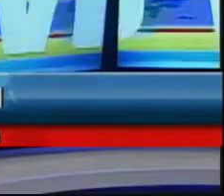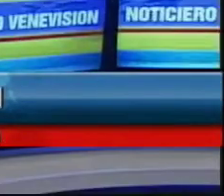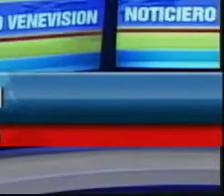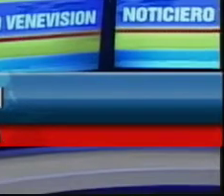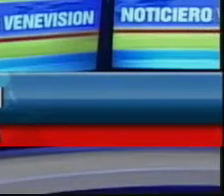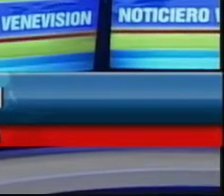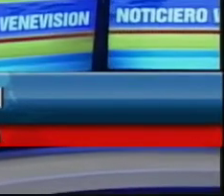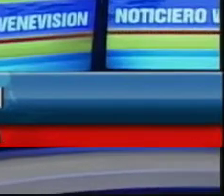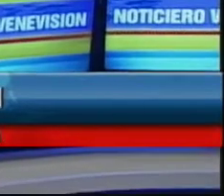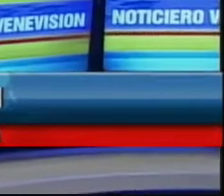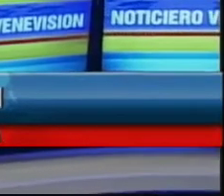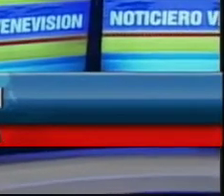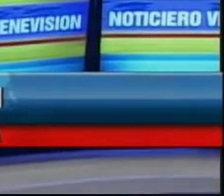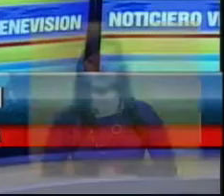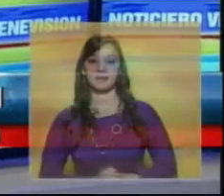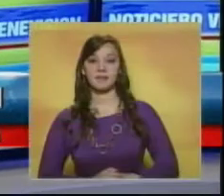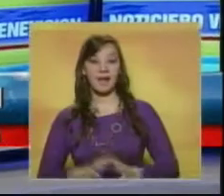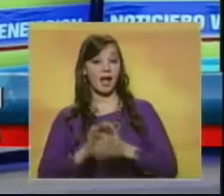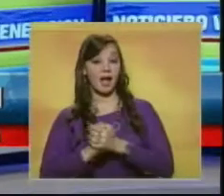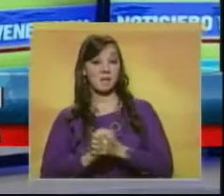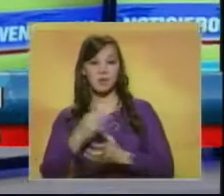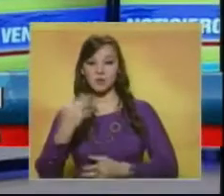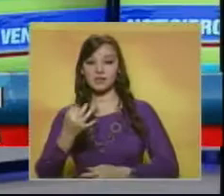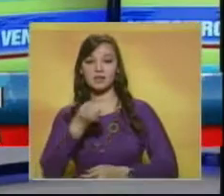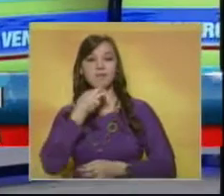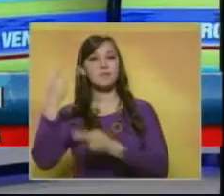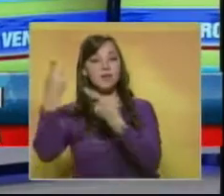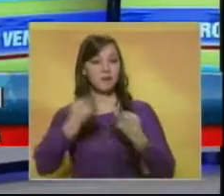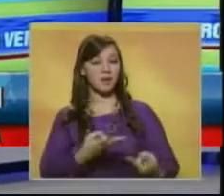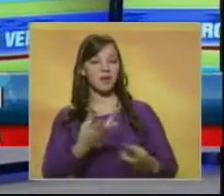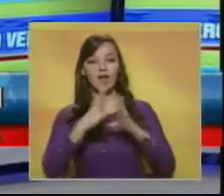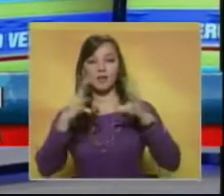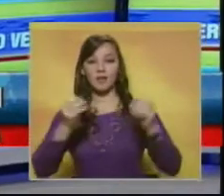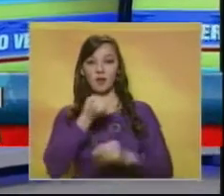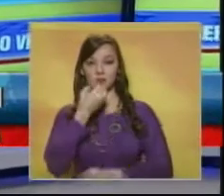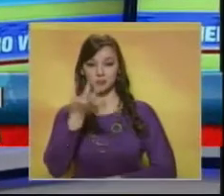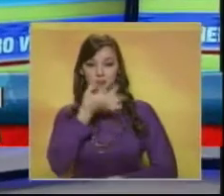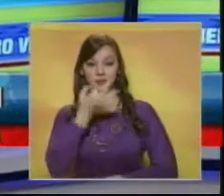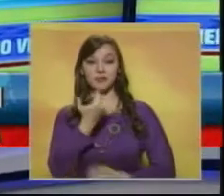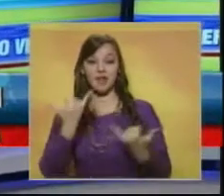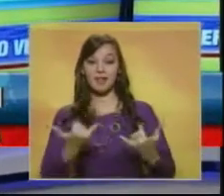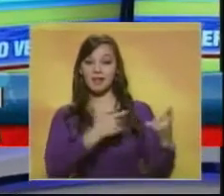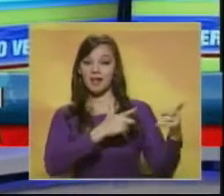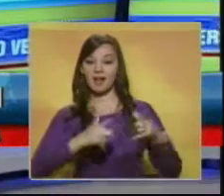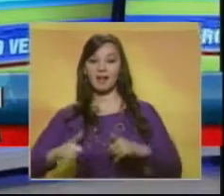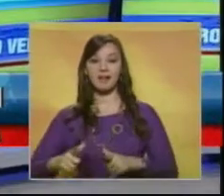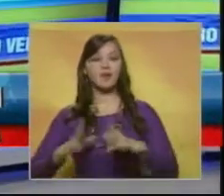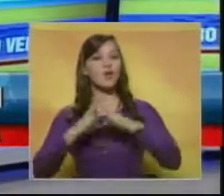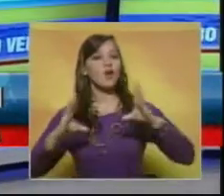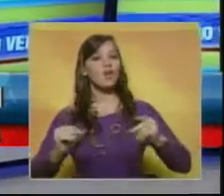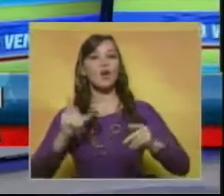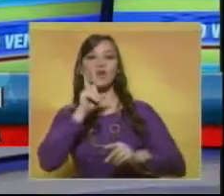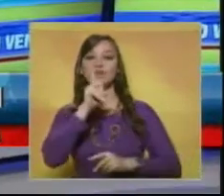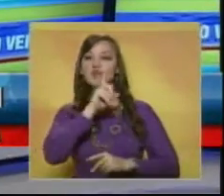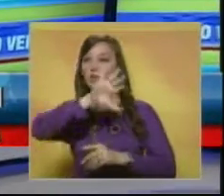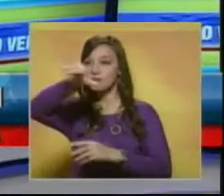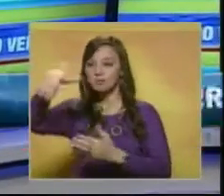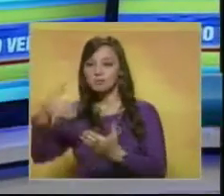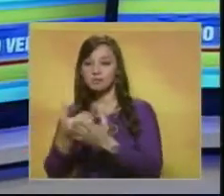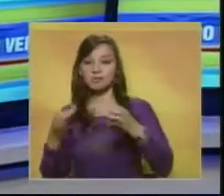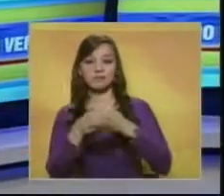Amigos, como siempre, un placer darles la bienvenida. Tengan todos muy buenas tardes. Ya estamos listos en nombre del equipo de Noticiero